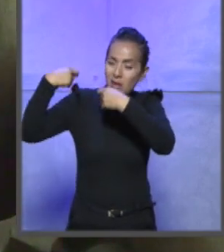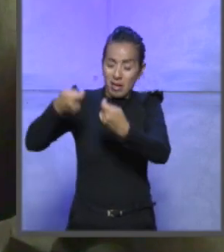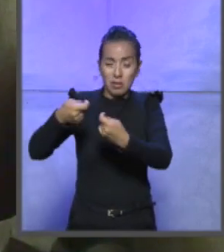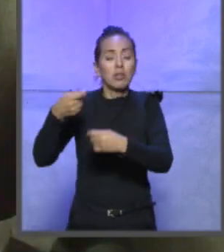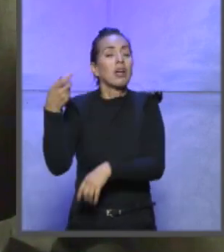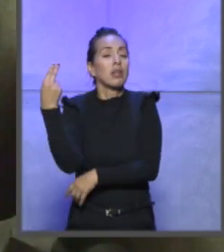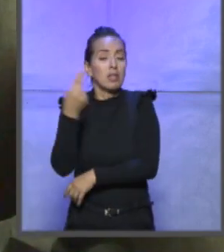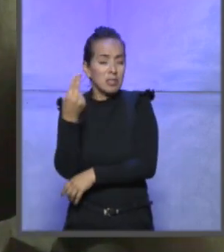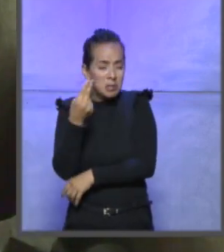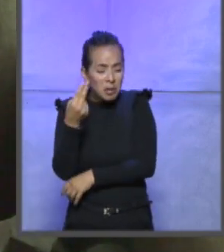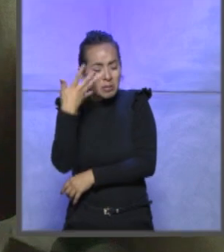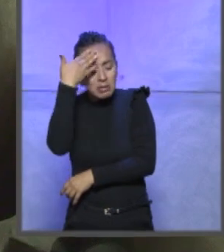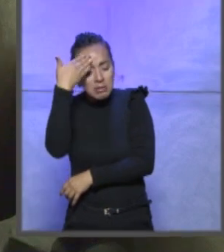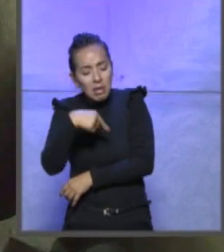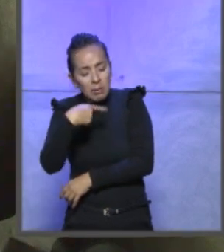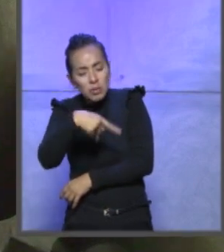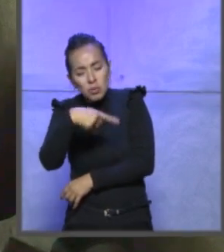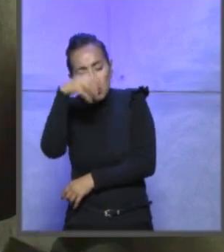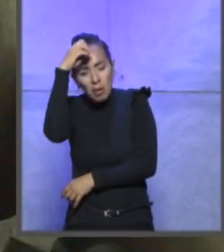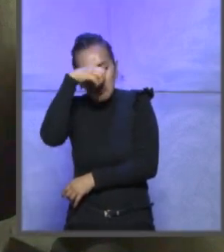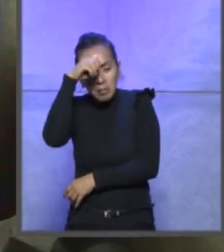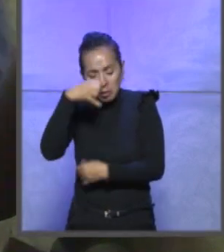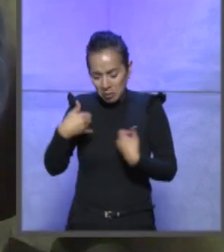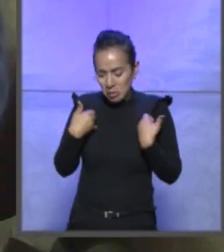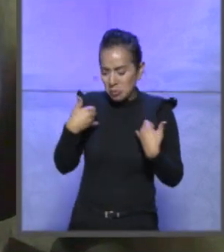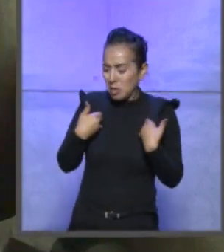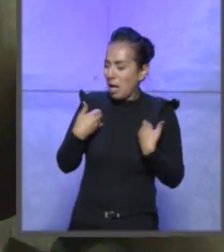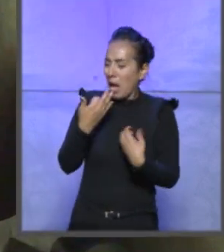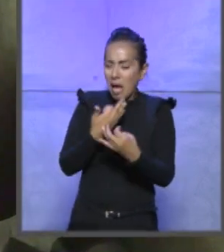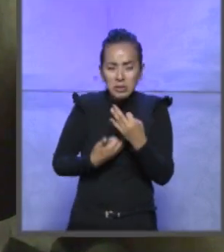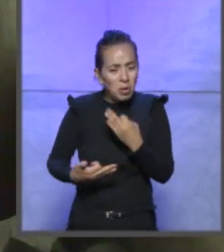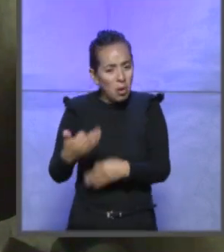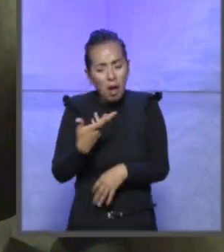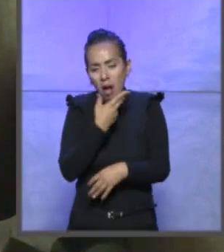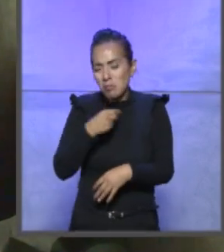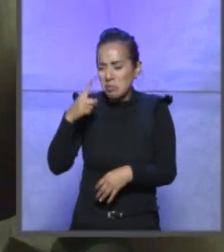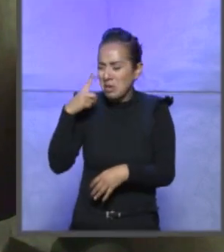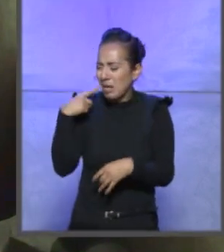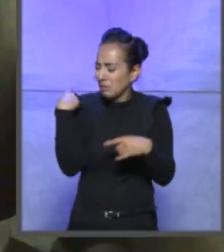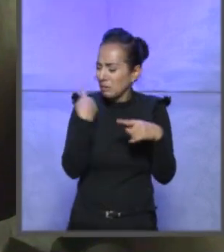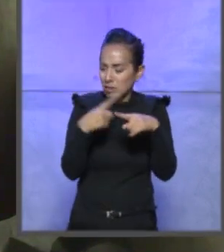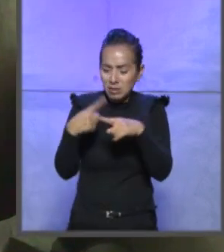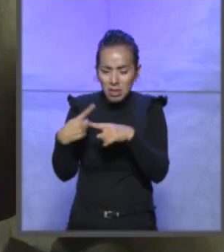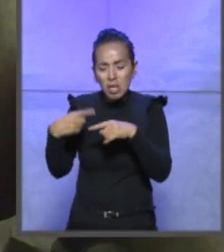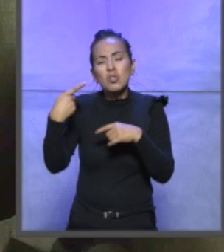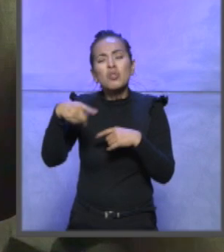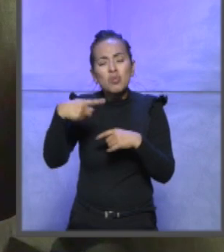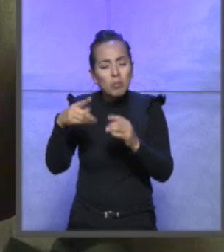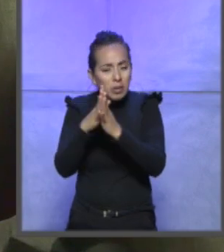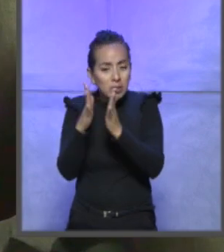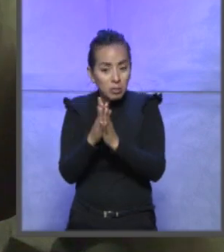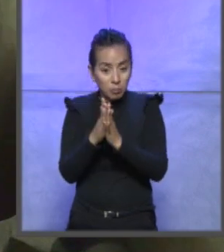realizar, y necesitamos escucharles a todos ustedes, a todas ustedes, porque las decisiones